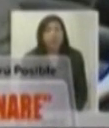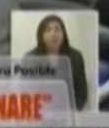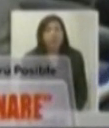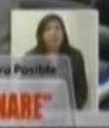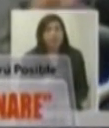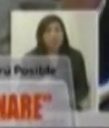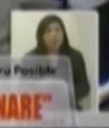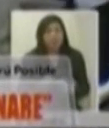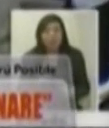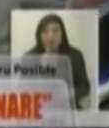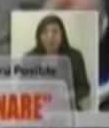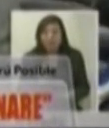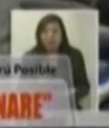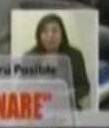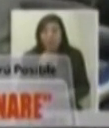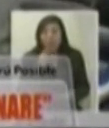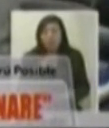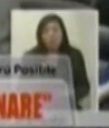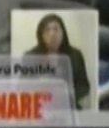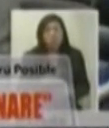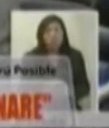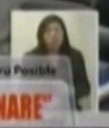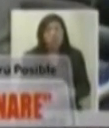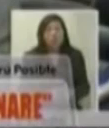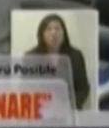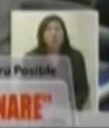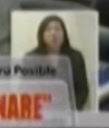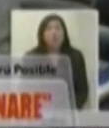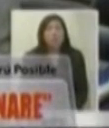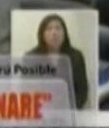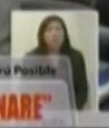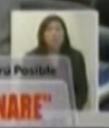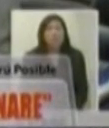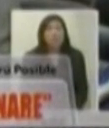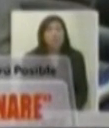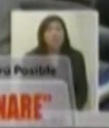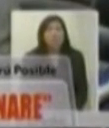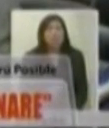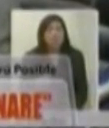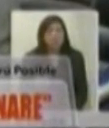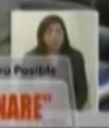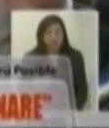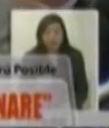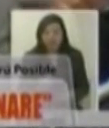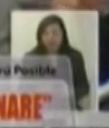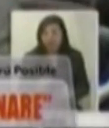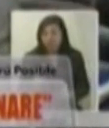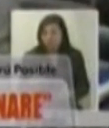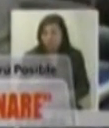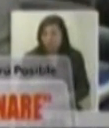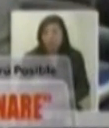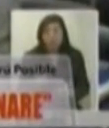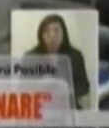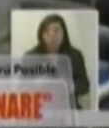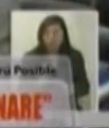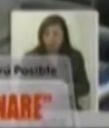Congreso lo invocamos. Es una necesidad, muchos años. El último aumento se recibió en el año 2003, a finales de 2004, estamos